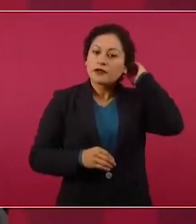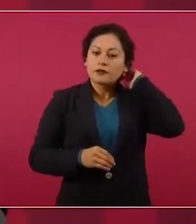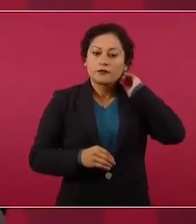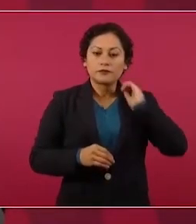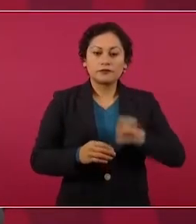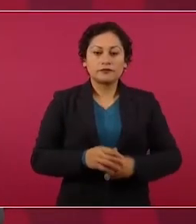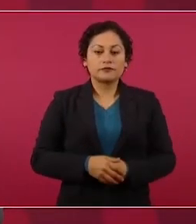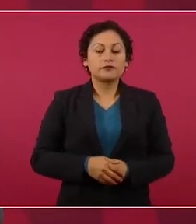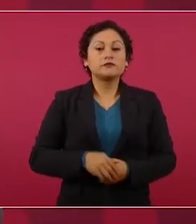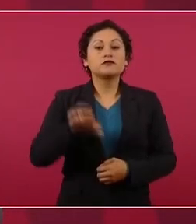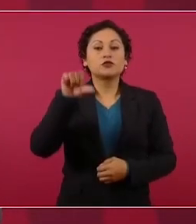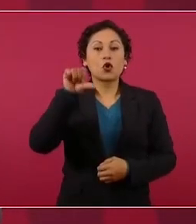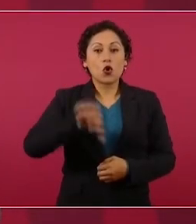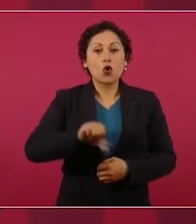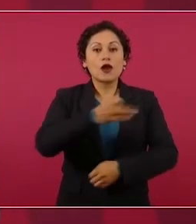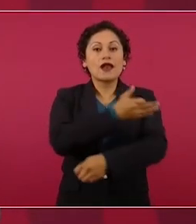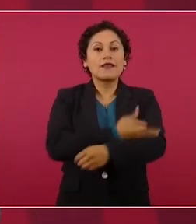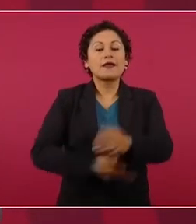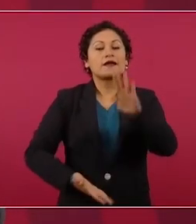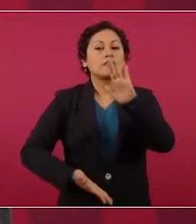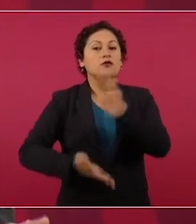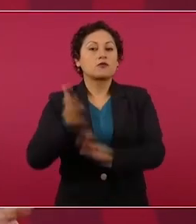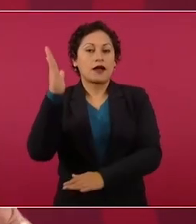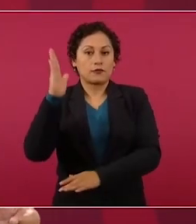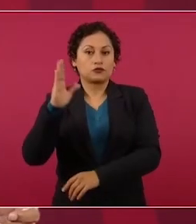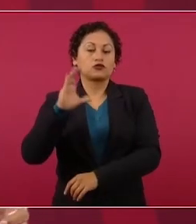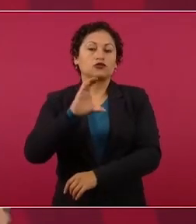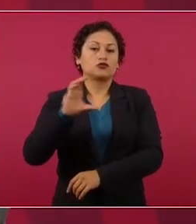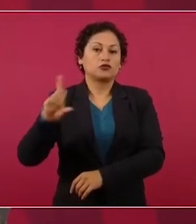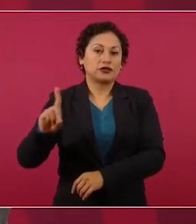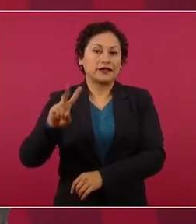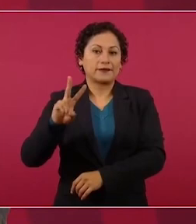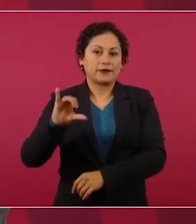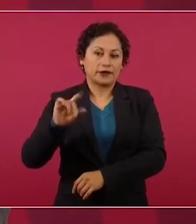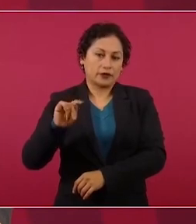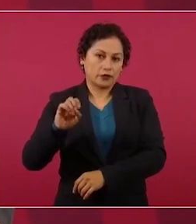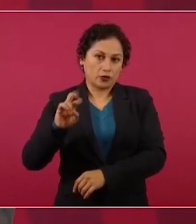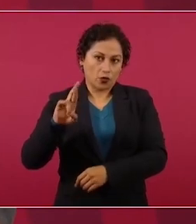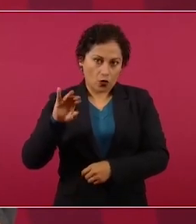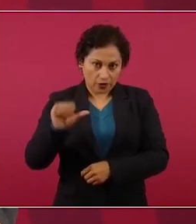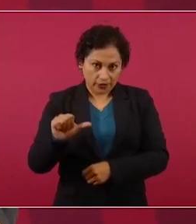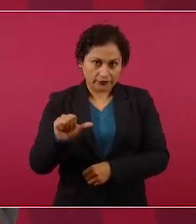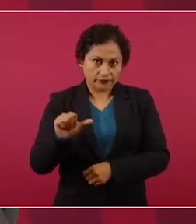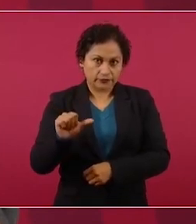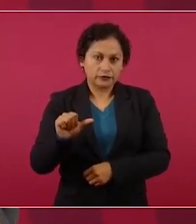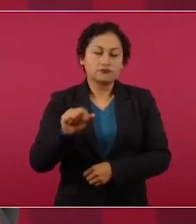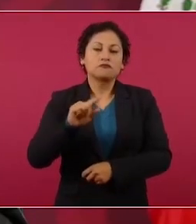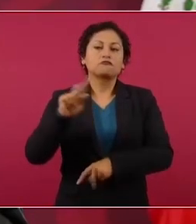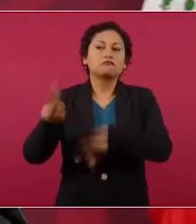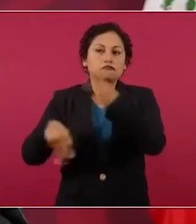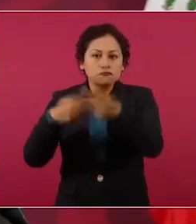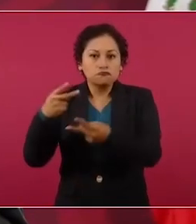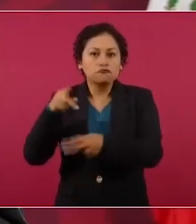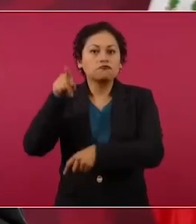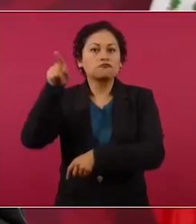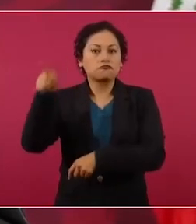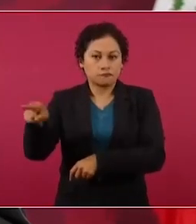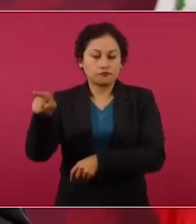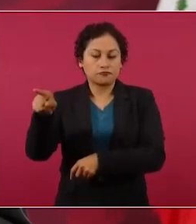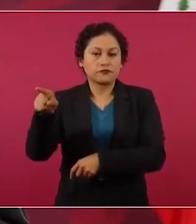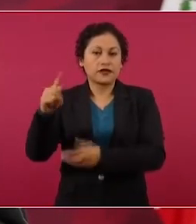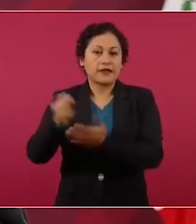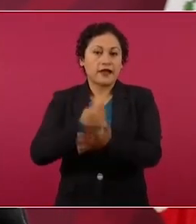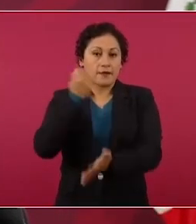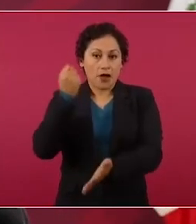la tarde, salimos a Ciudad Victoria. Vamos a llevar a cabo en la capital de